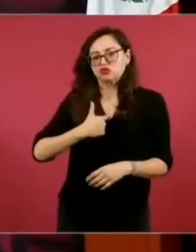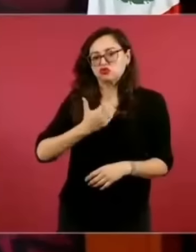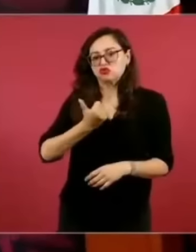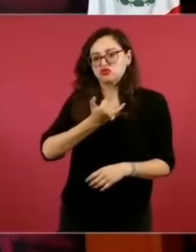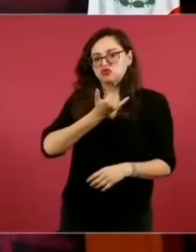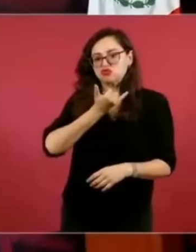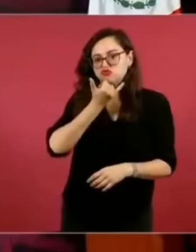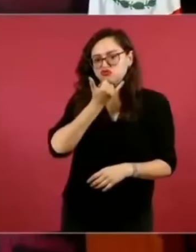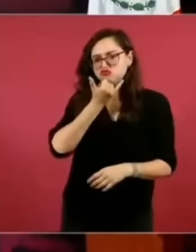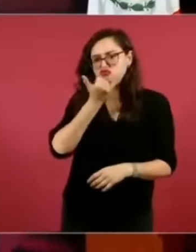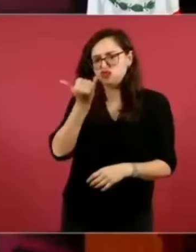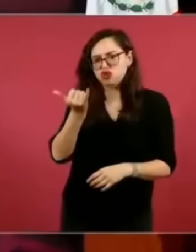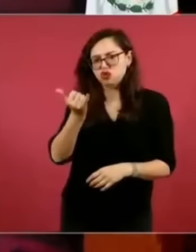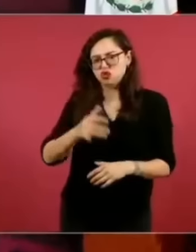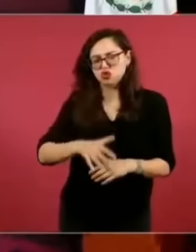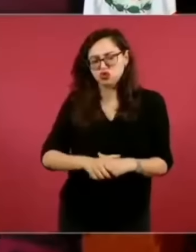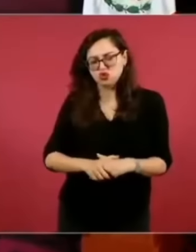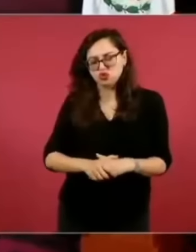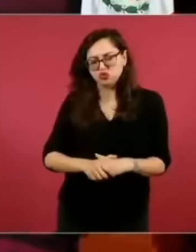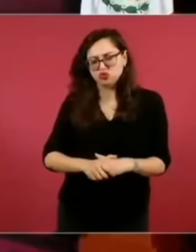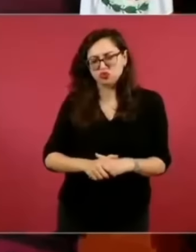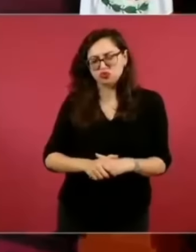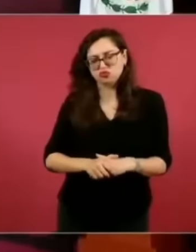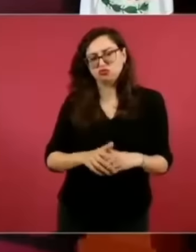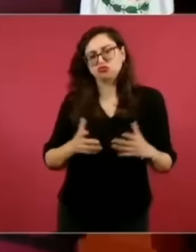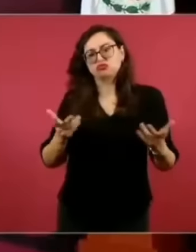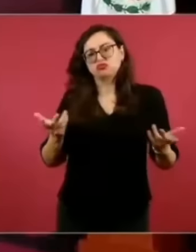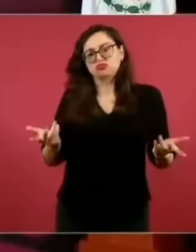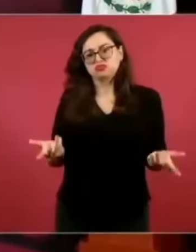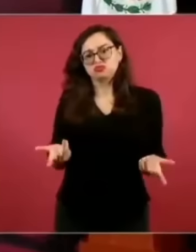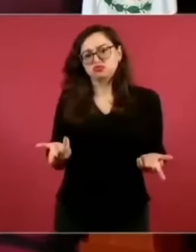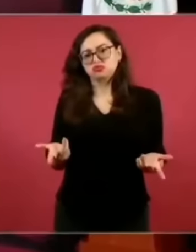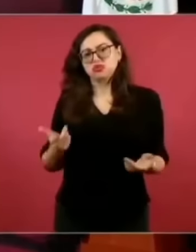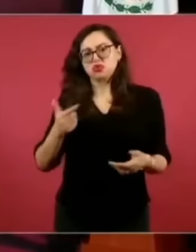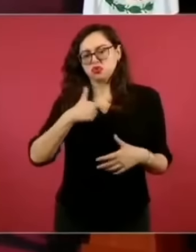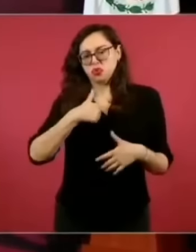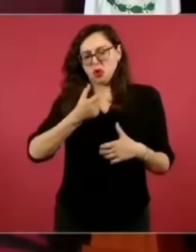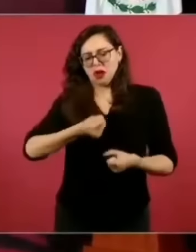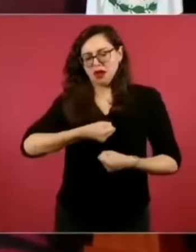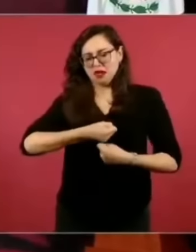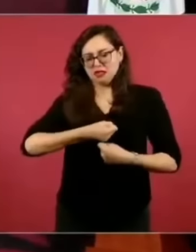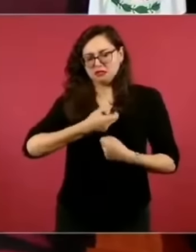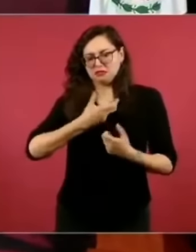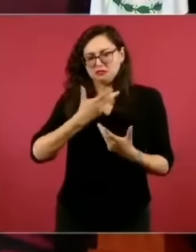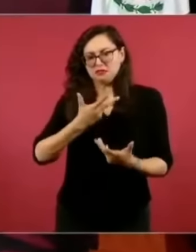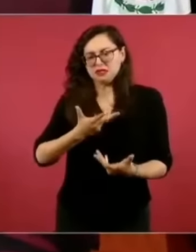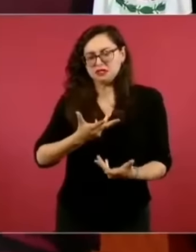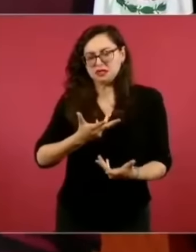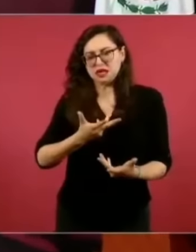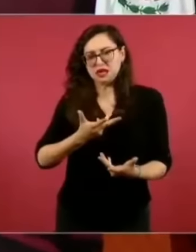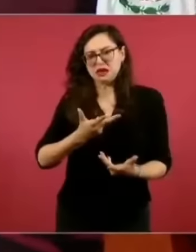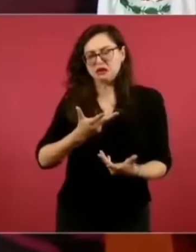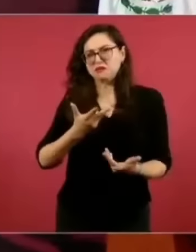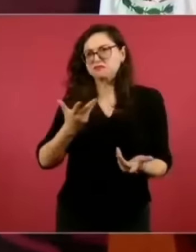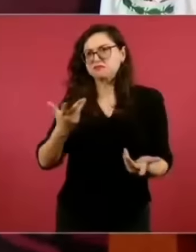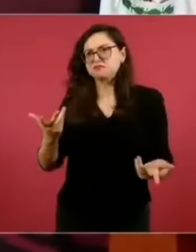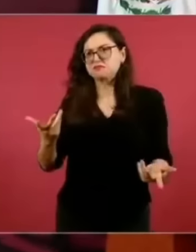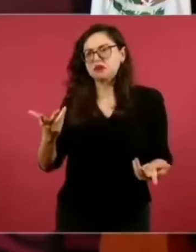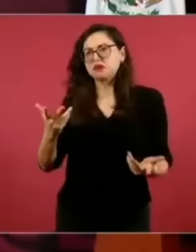O fue una manera de expresar de que no tengo